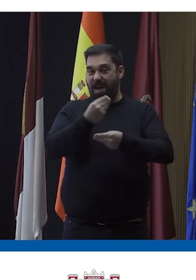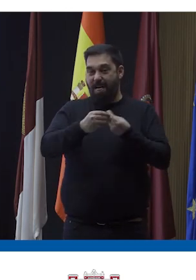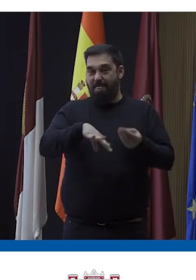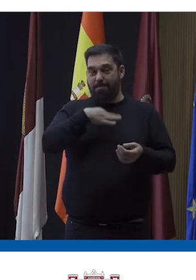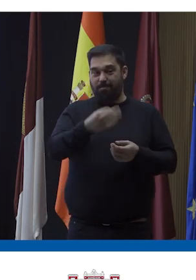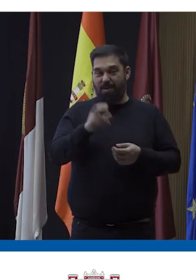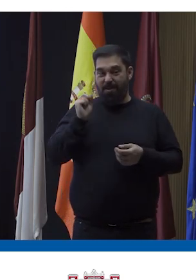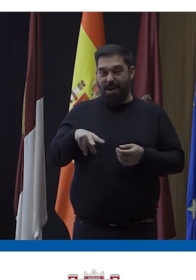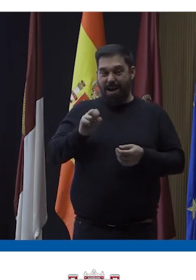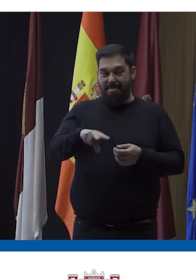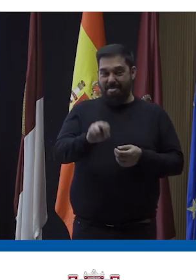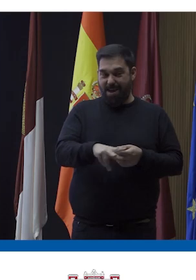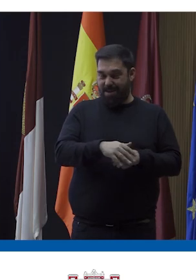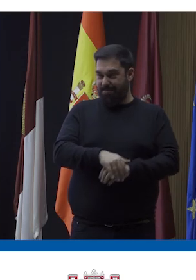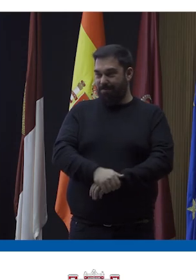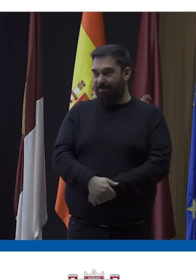No, es que caminar es muy bueno.